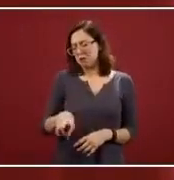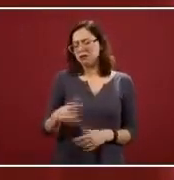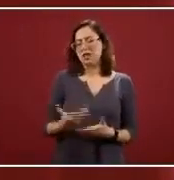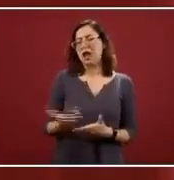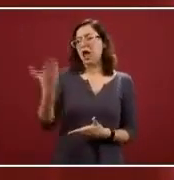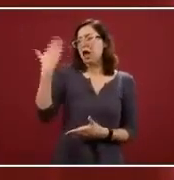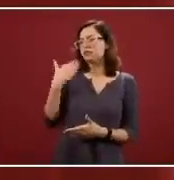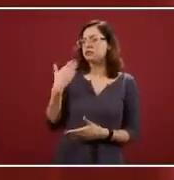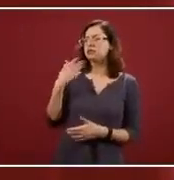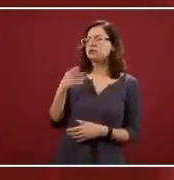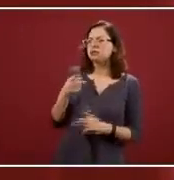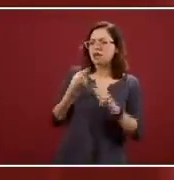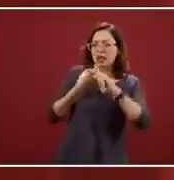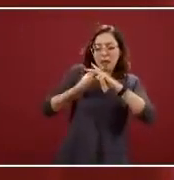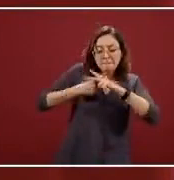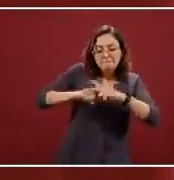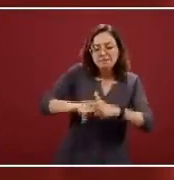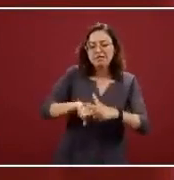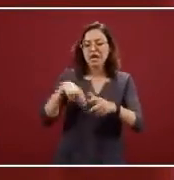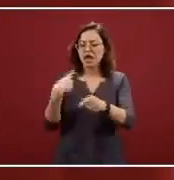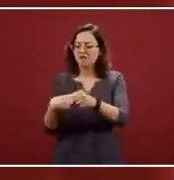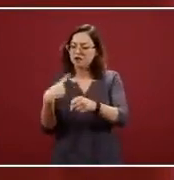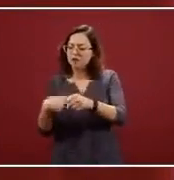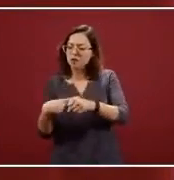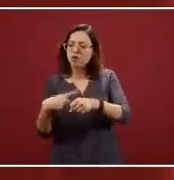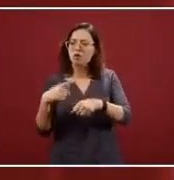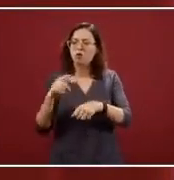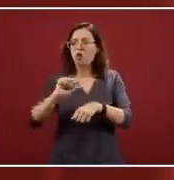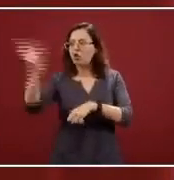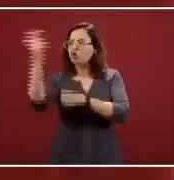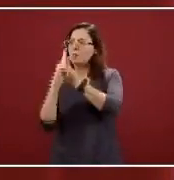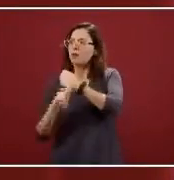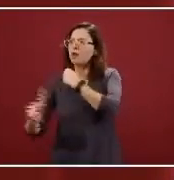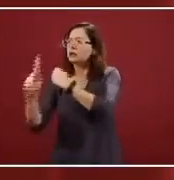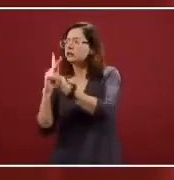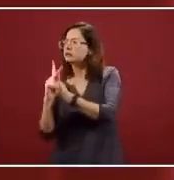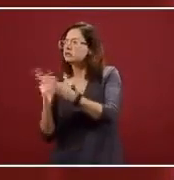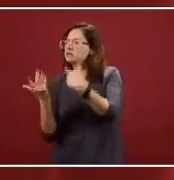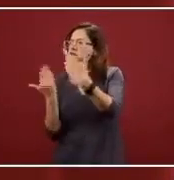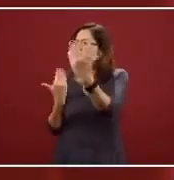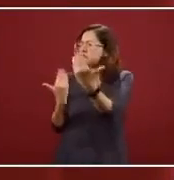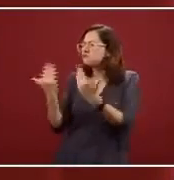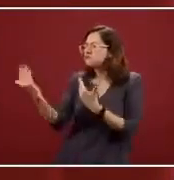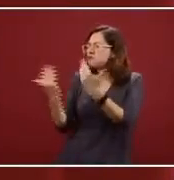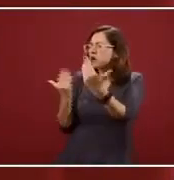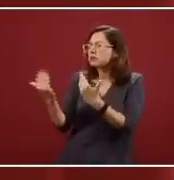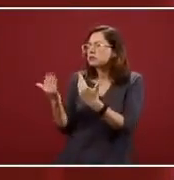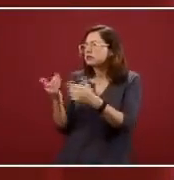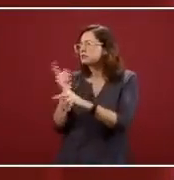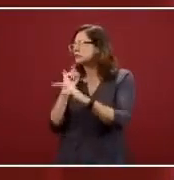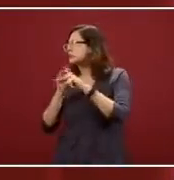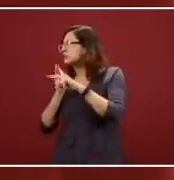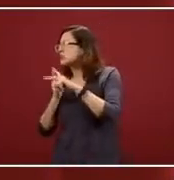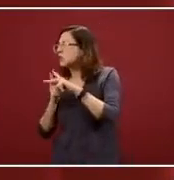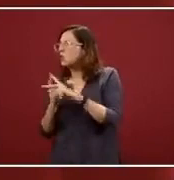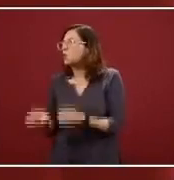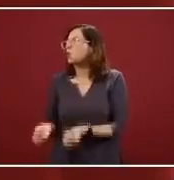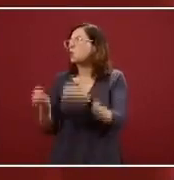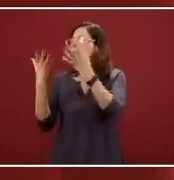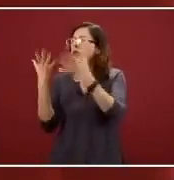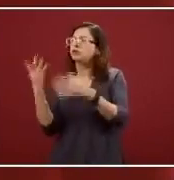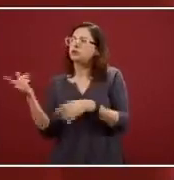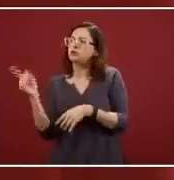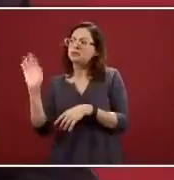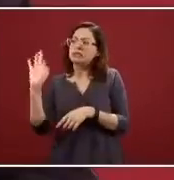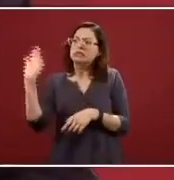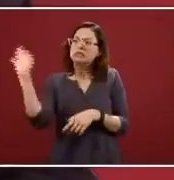basadas en modelos, tomando en cuenta una serie de parámetros de transmisión, que contemplan escenarios